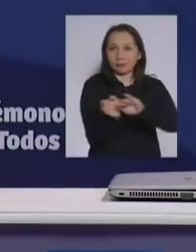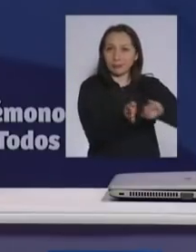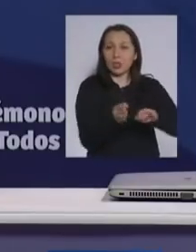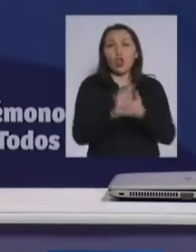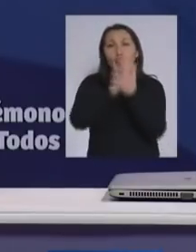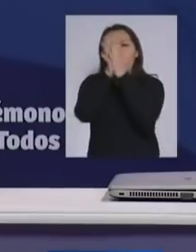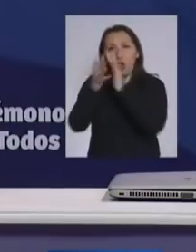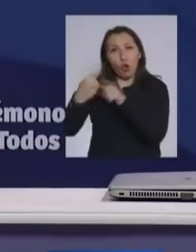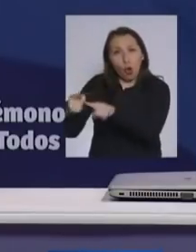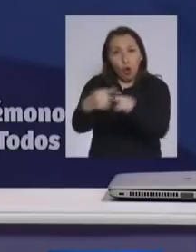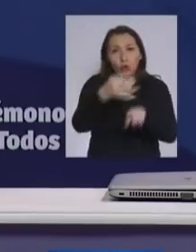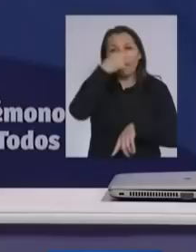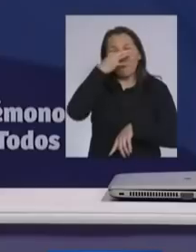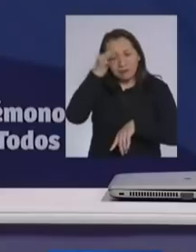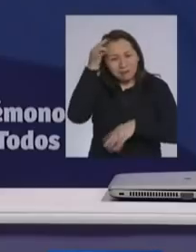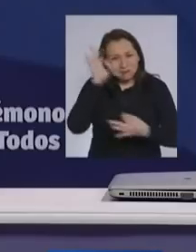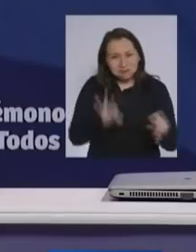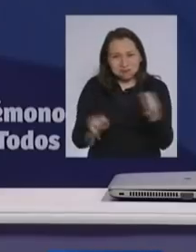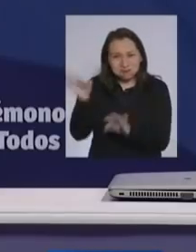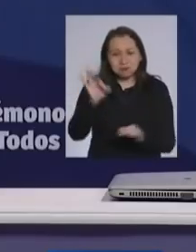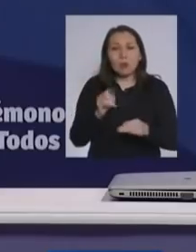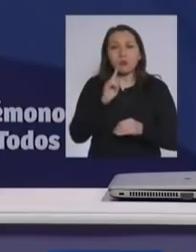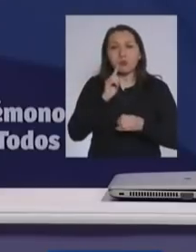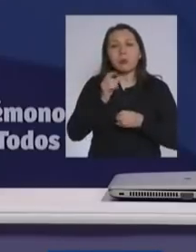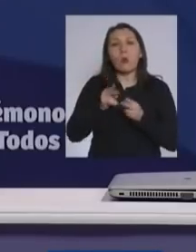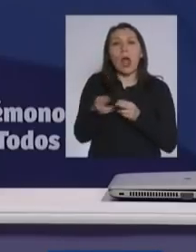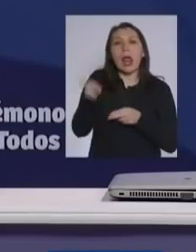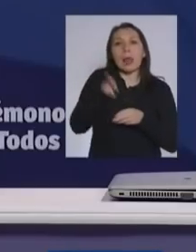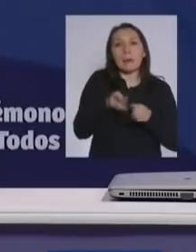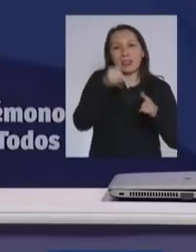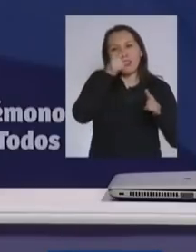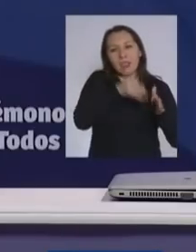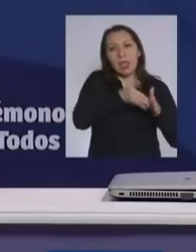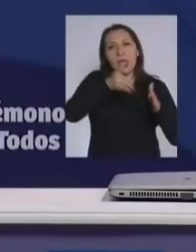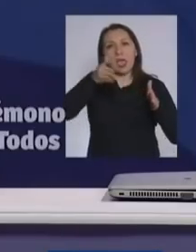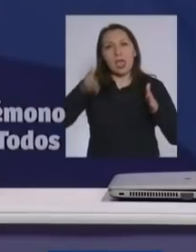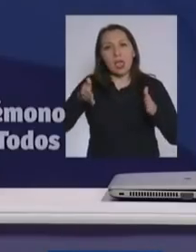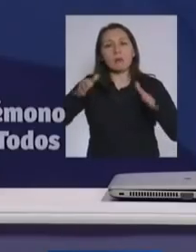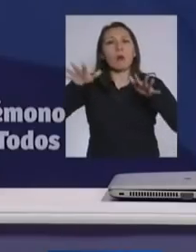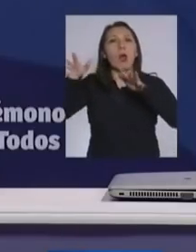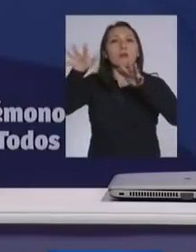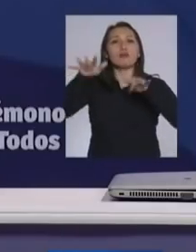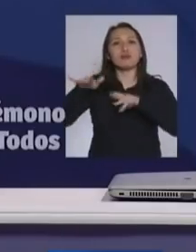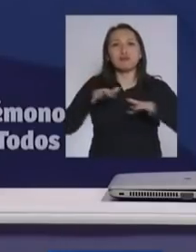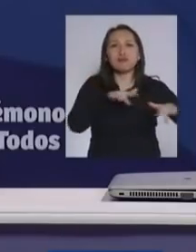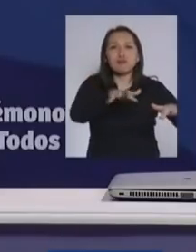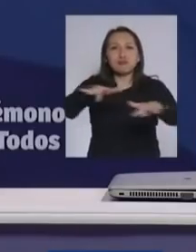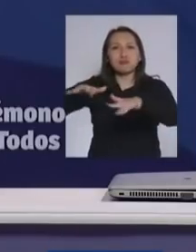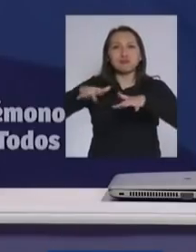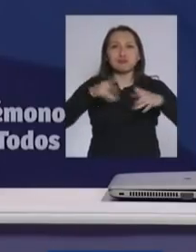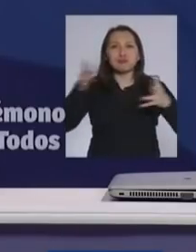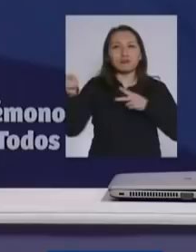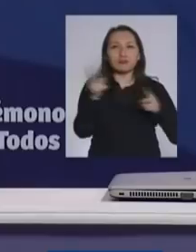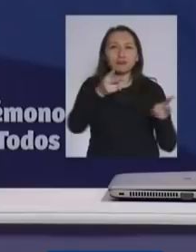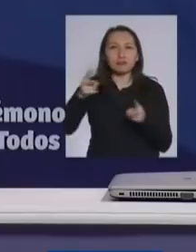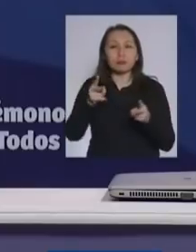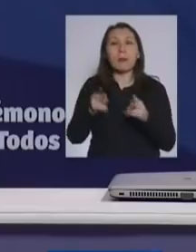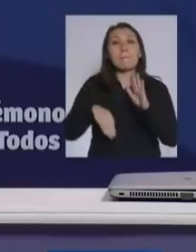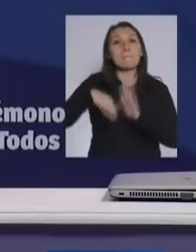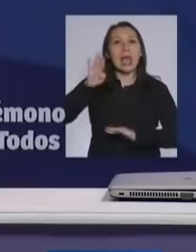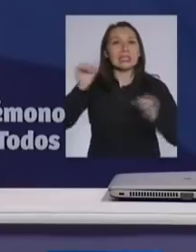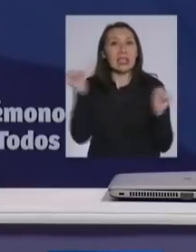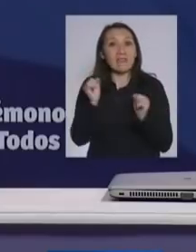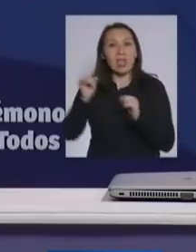respiratorios en Chile tienen este comportamiento endémico, es decir, tienen presencia viral más aumentada en